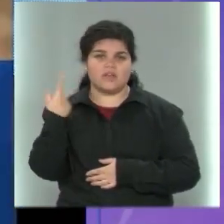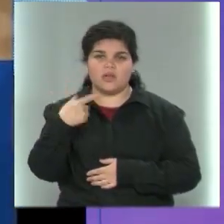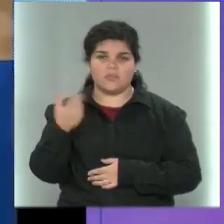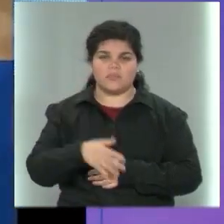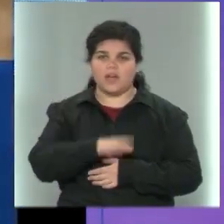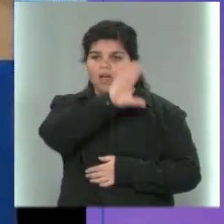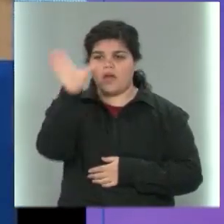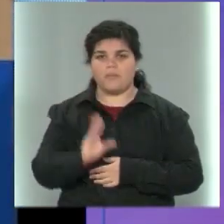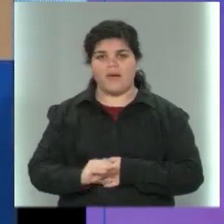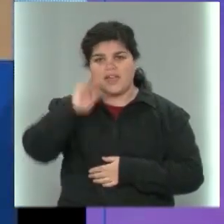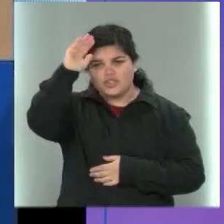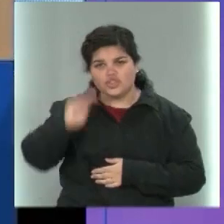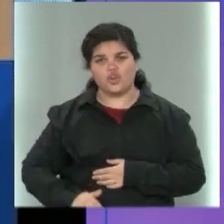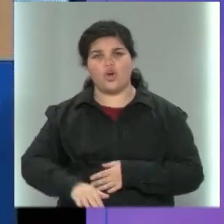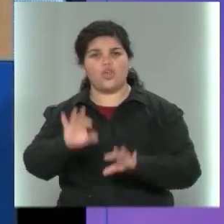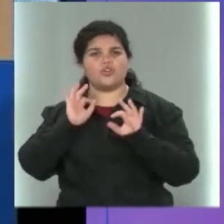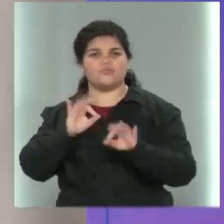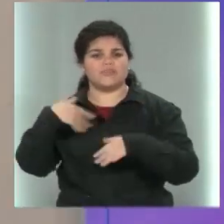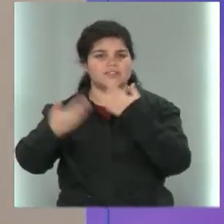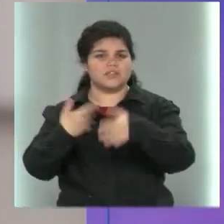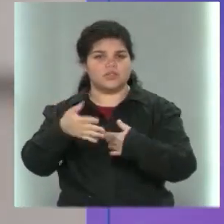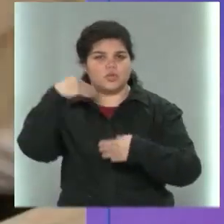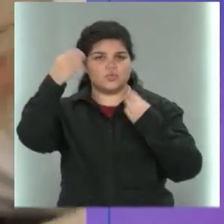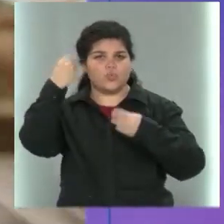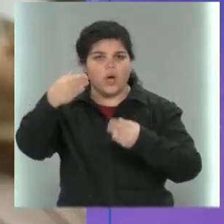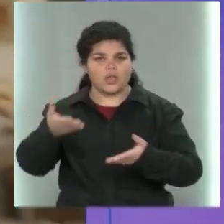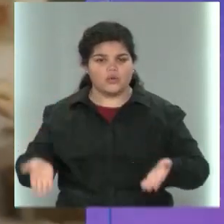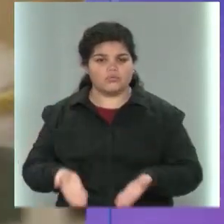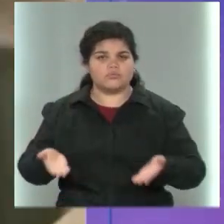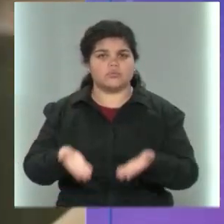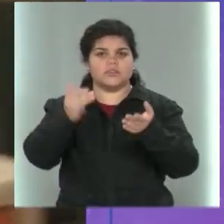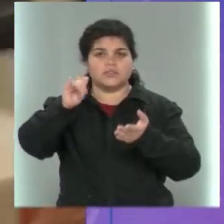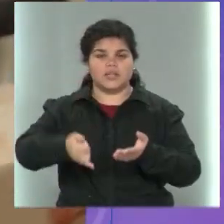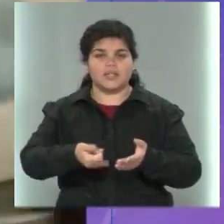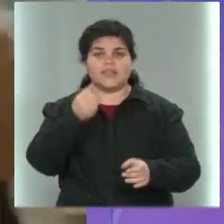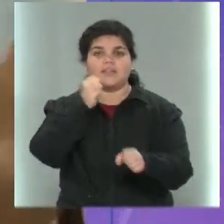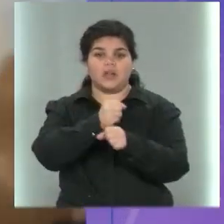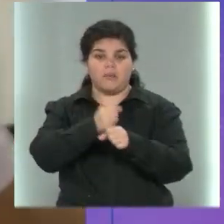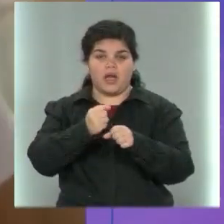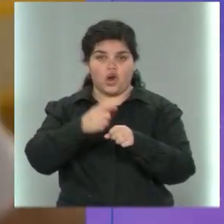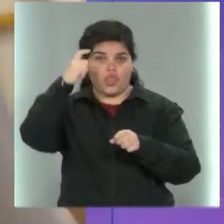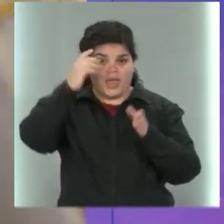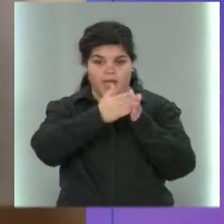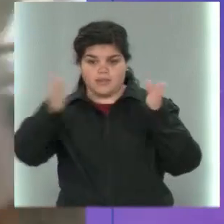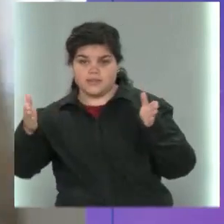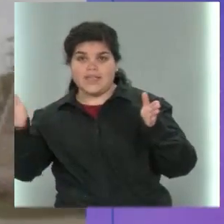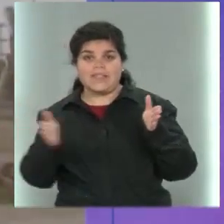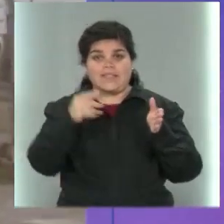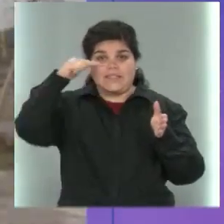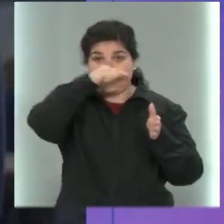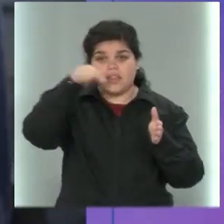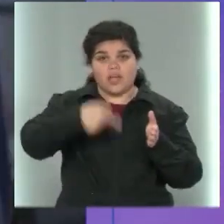a lo largo y a lo ancho, llevando sueños adelante. 7 de cada 10 empleos en este país los generan ustedes.